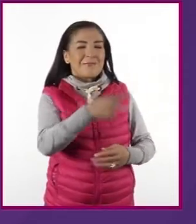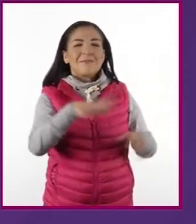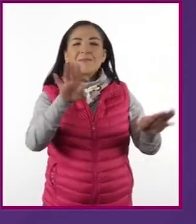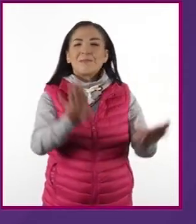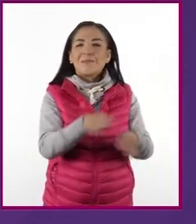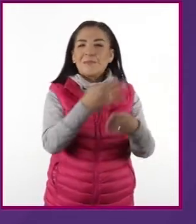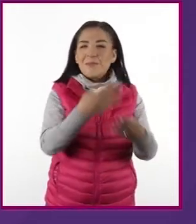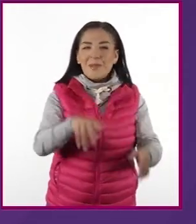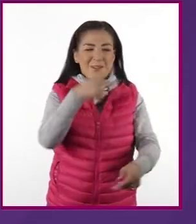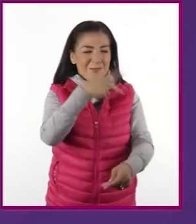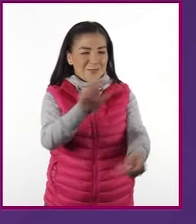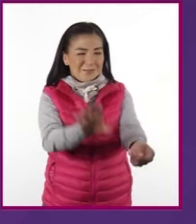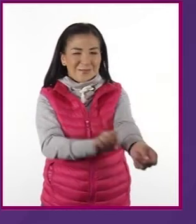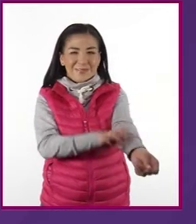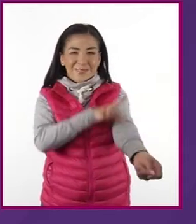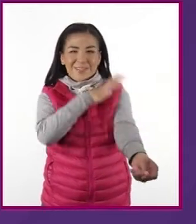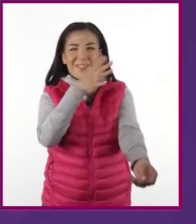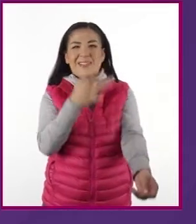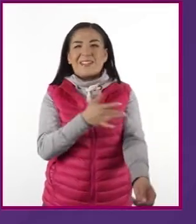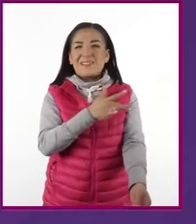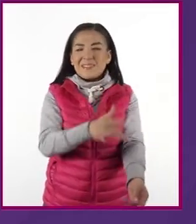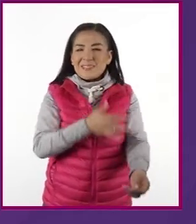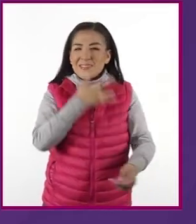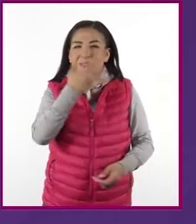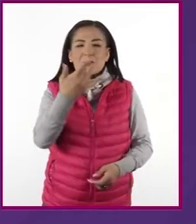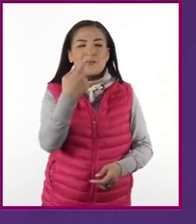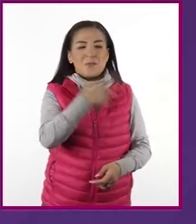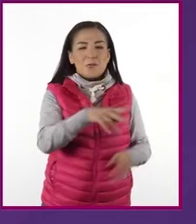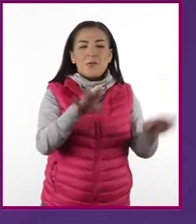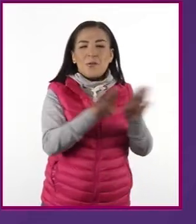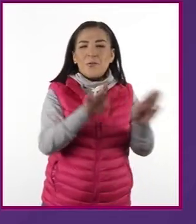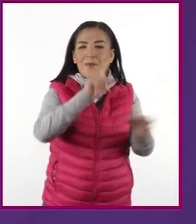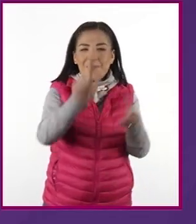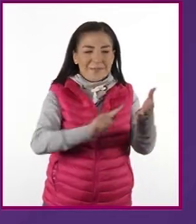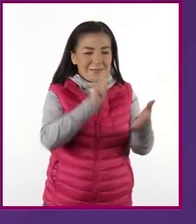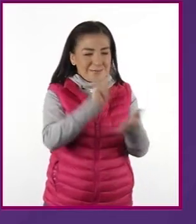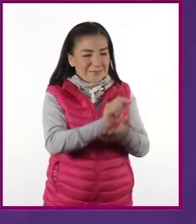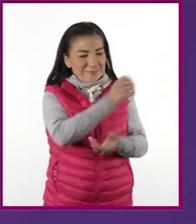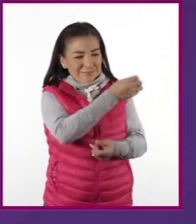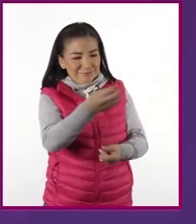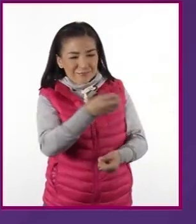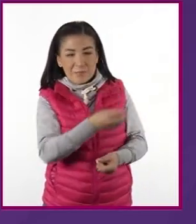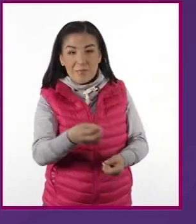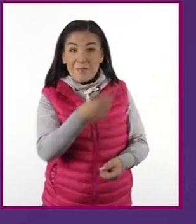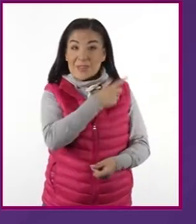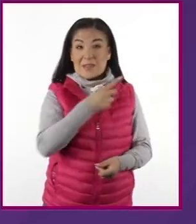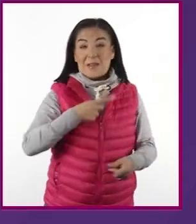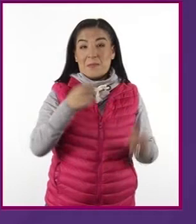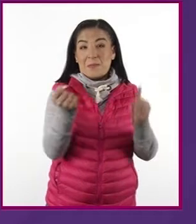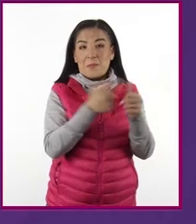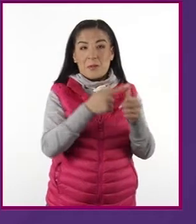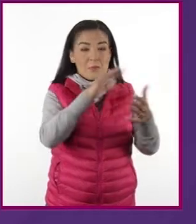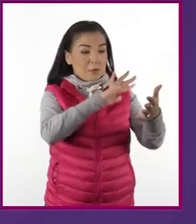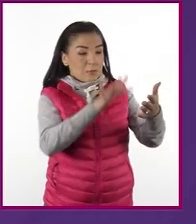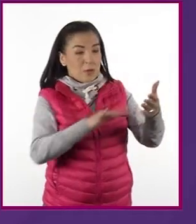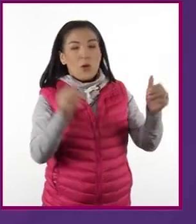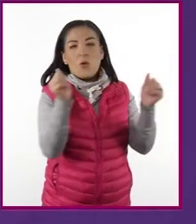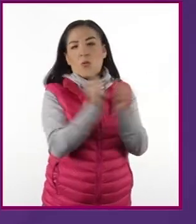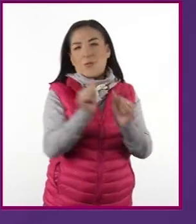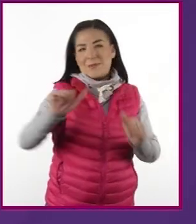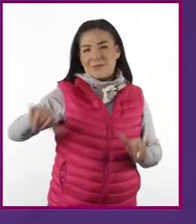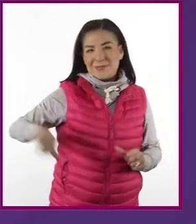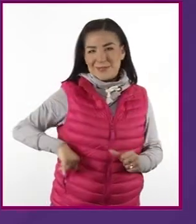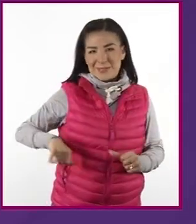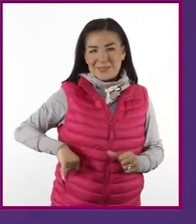y sus leyes. Deben leerse con interés. De otra manera, Es decir, si los leemos